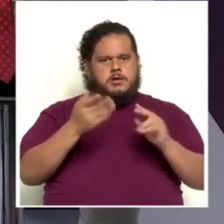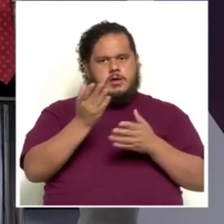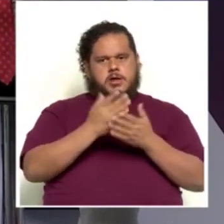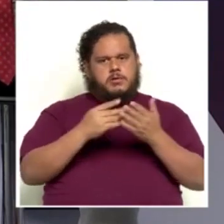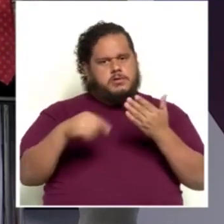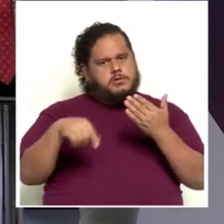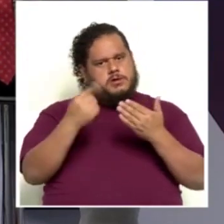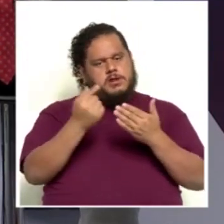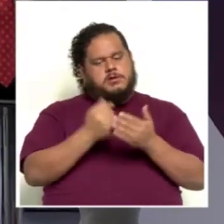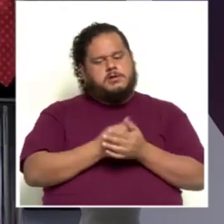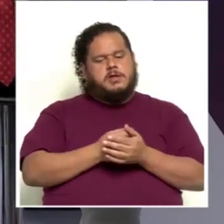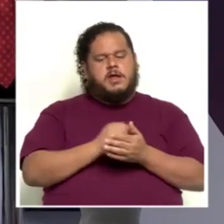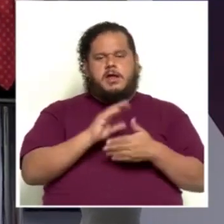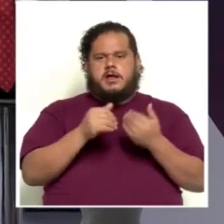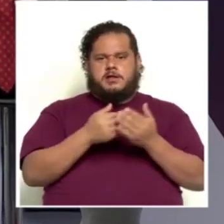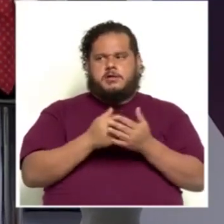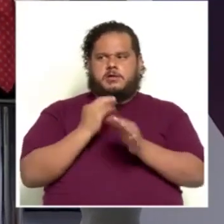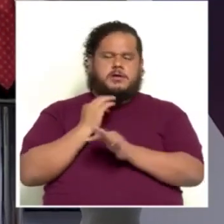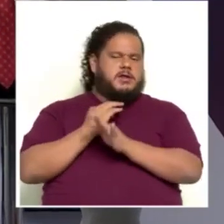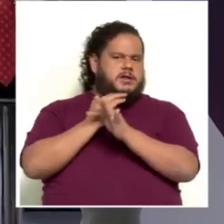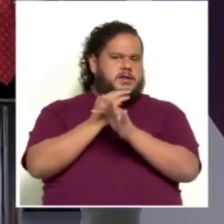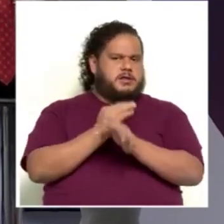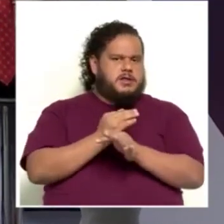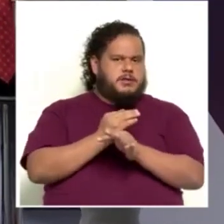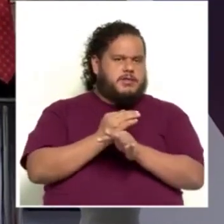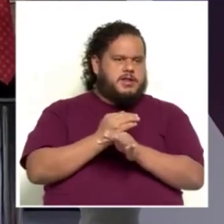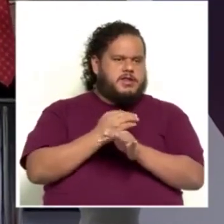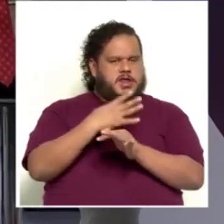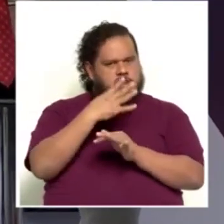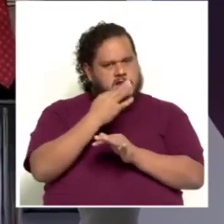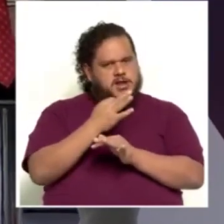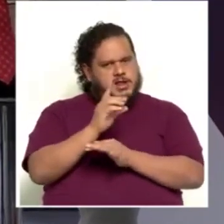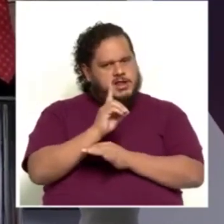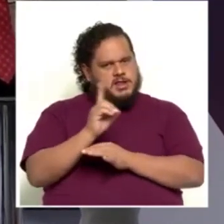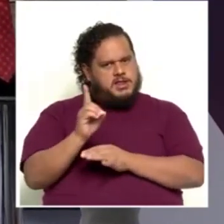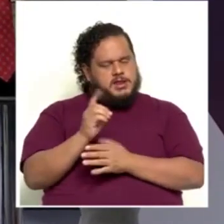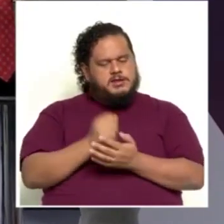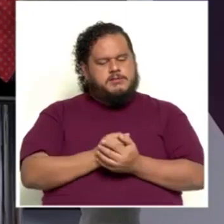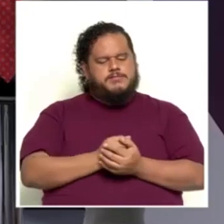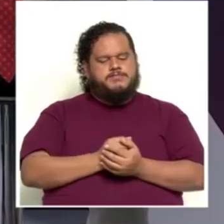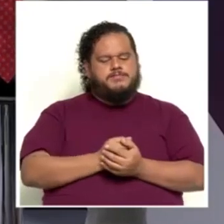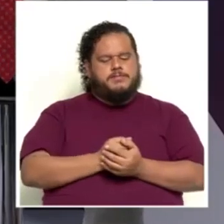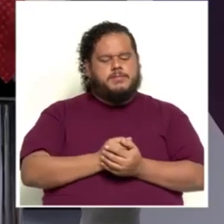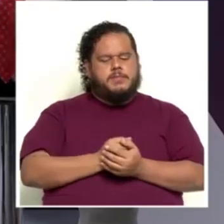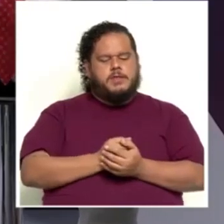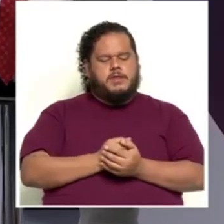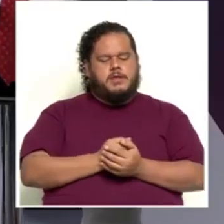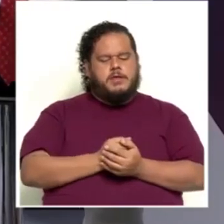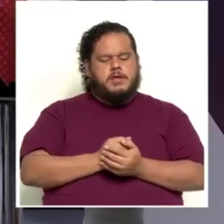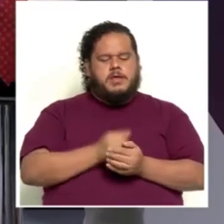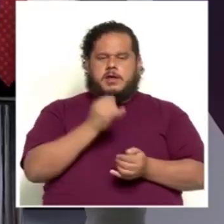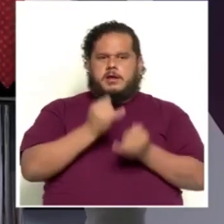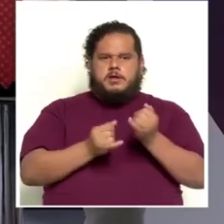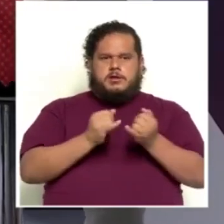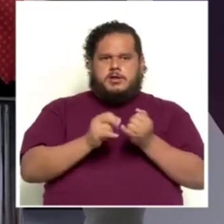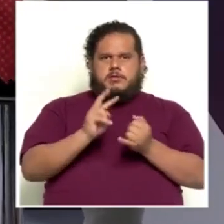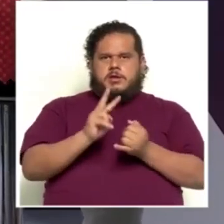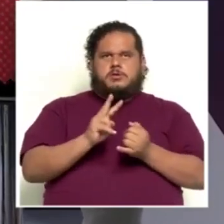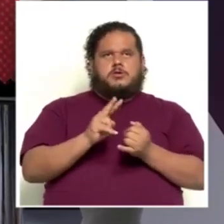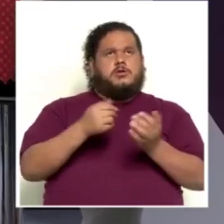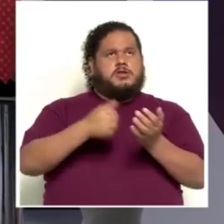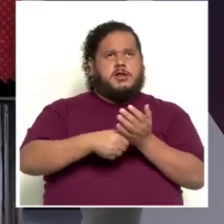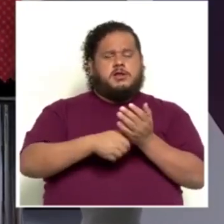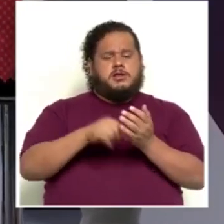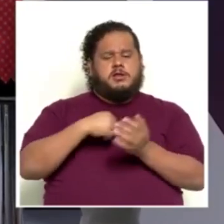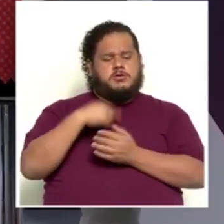grados hacia lo que tradicionalmente se considera la derecha en las últimas 2 elecciones.